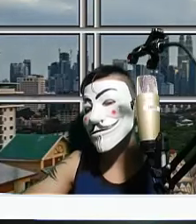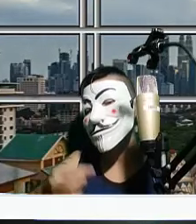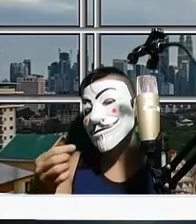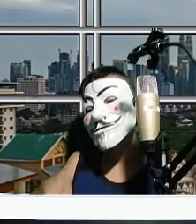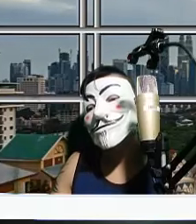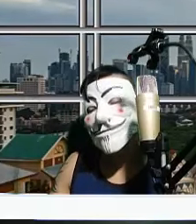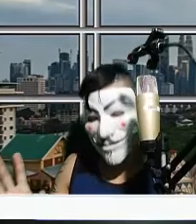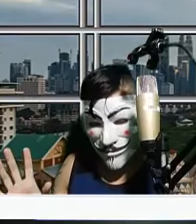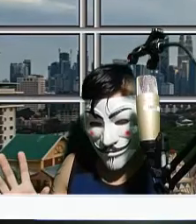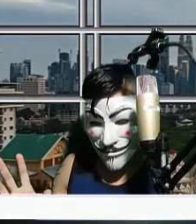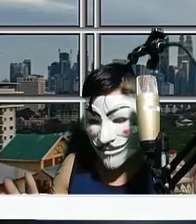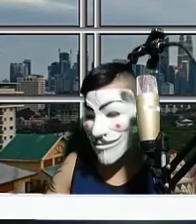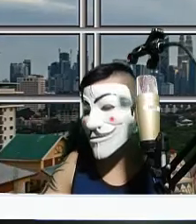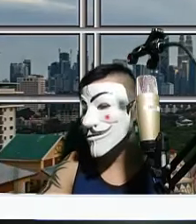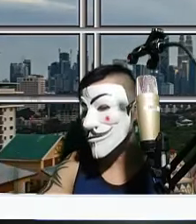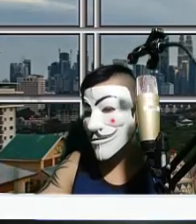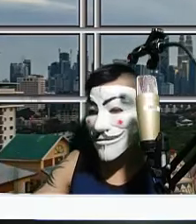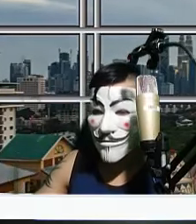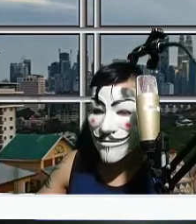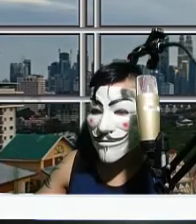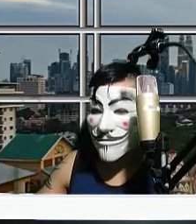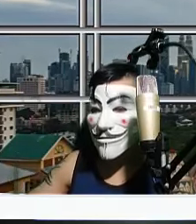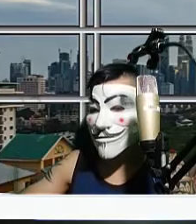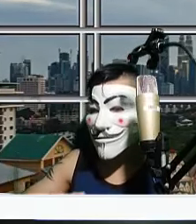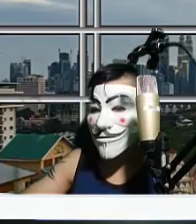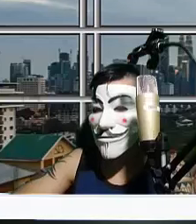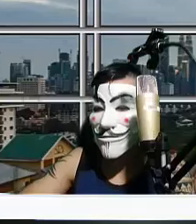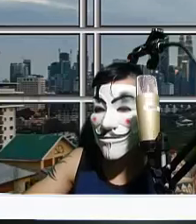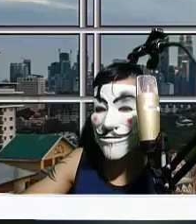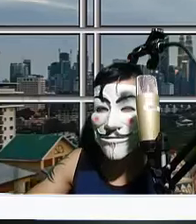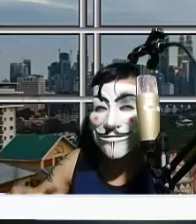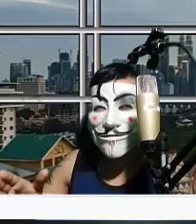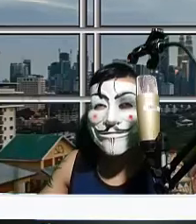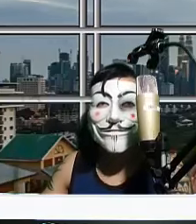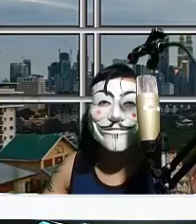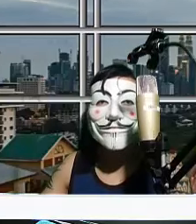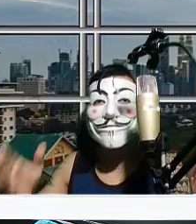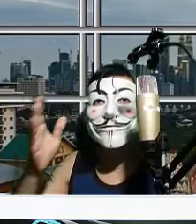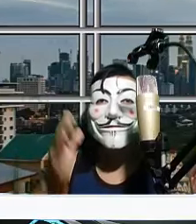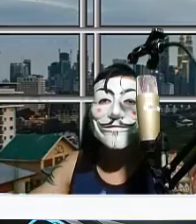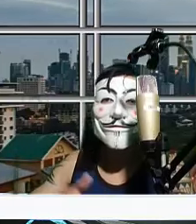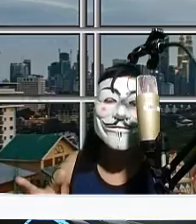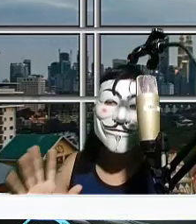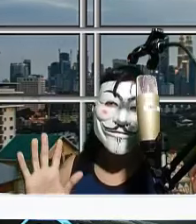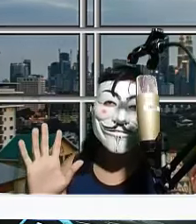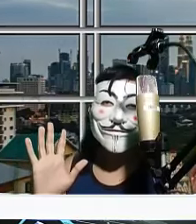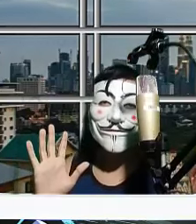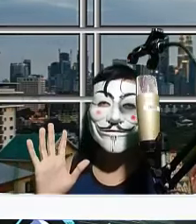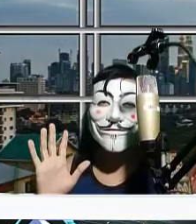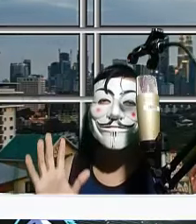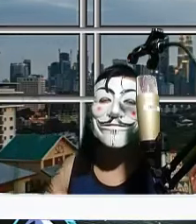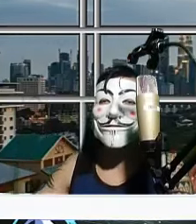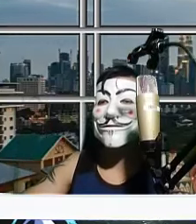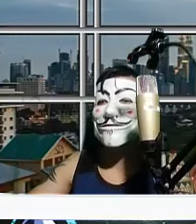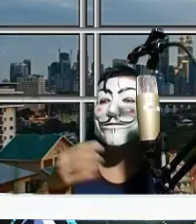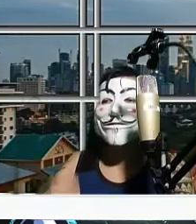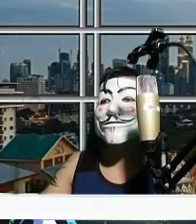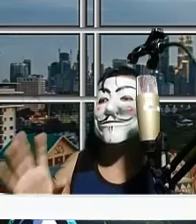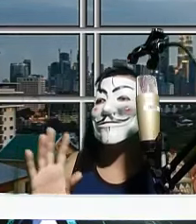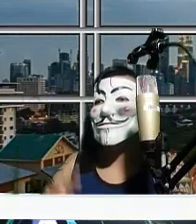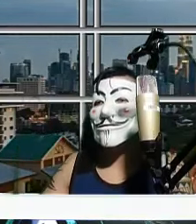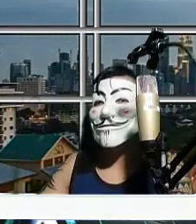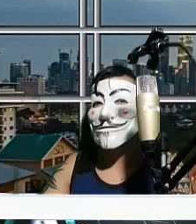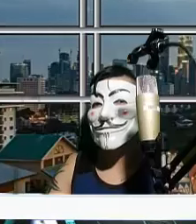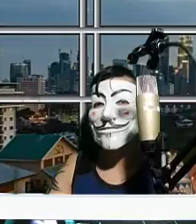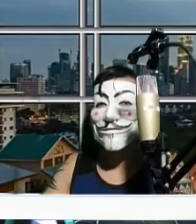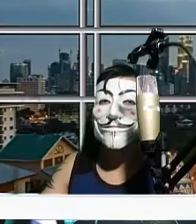bukele no existe aquí todos los salvadoreños el 100% de los salvadoreños detestamos a nayid bukele